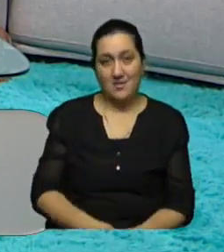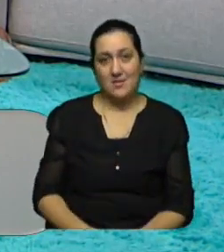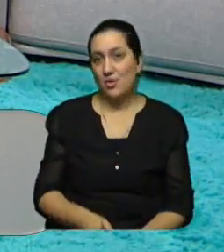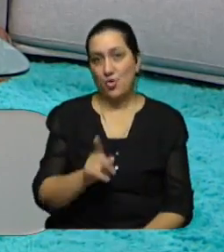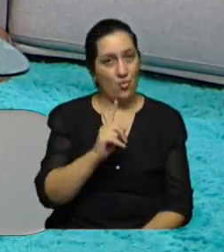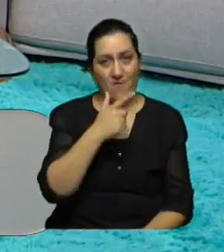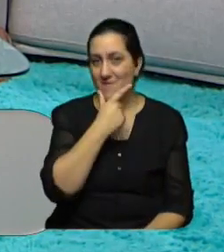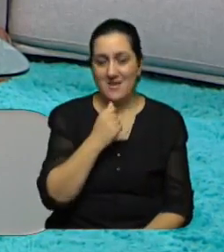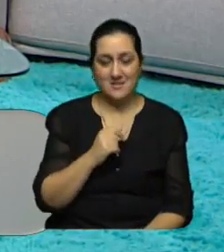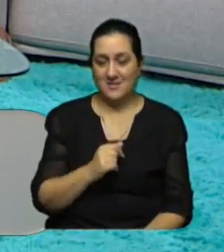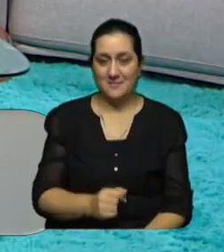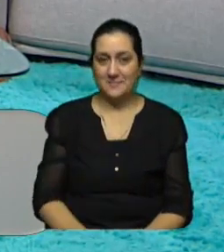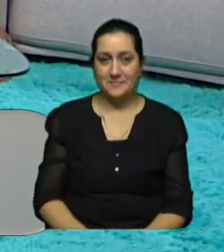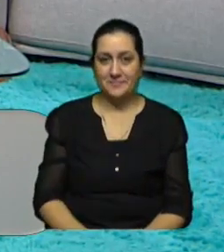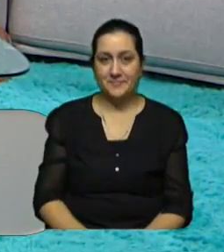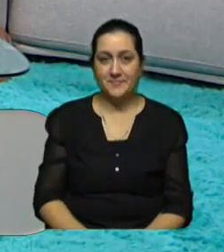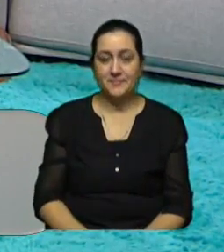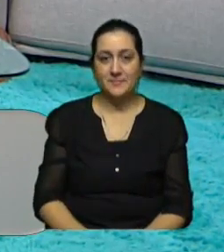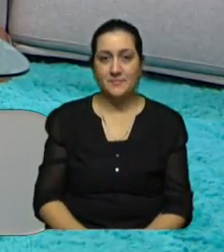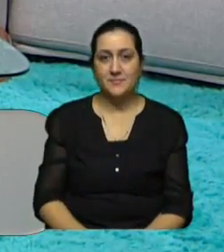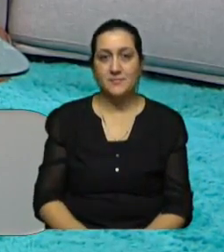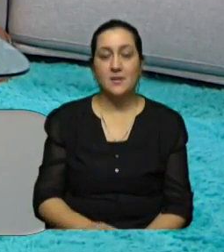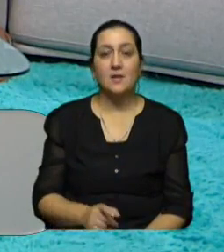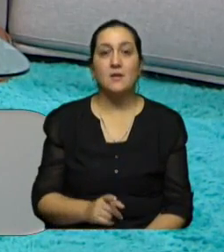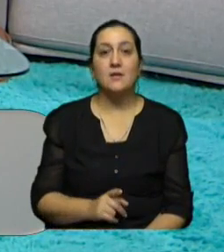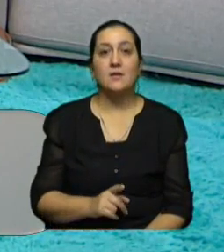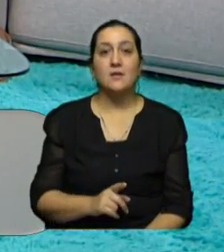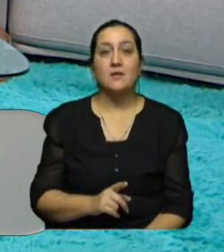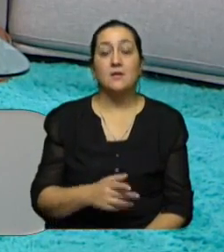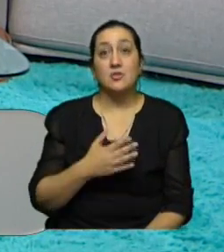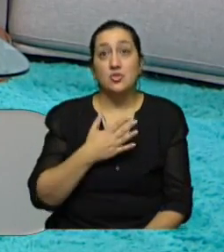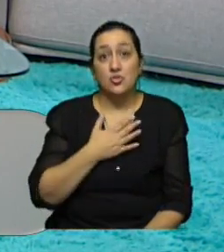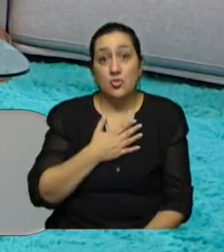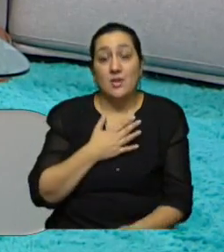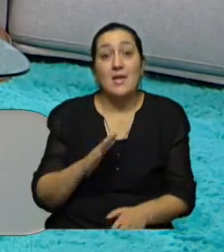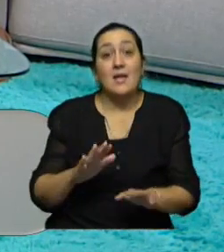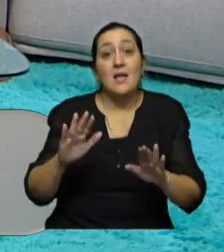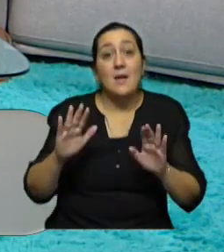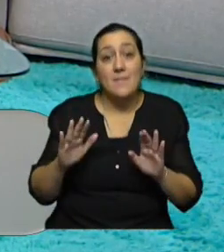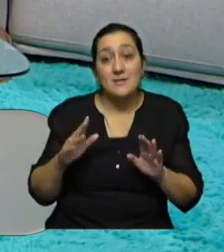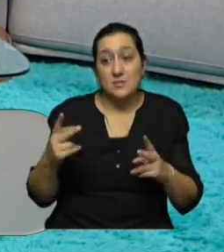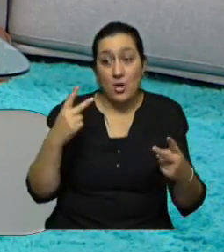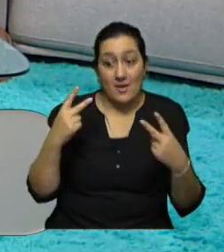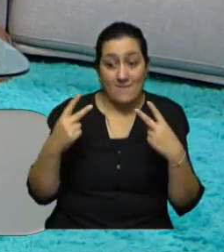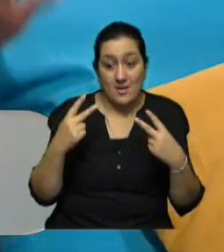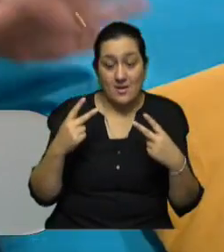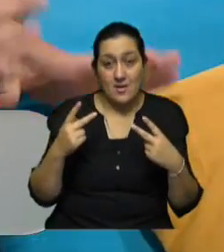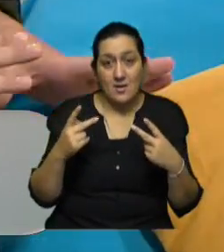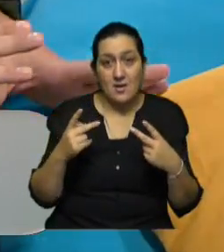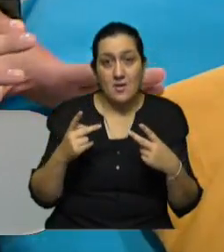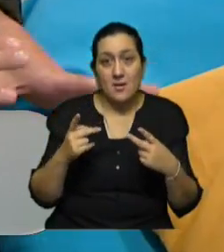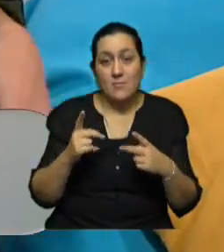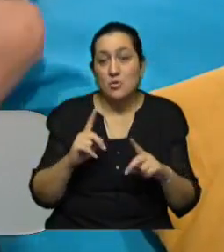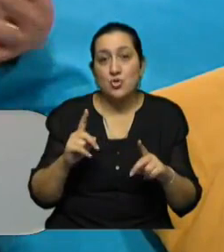No es fácil y no siempre, por lo menos yo que capaz que soy la que más ven, no siempre he estado ni estoy